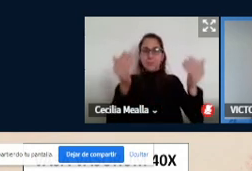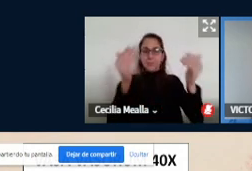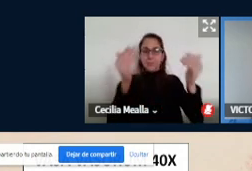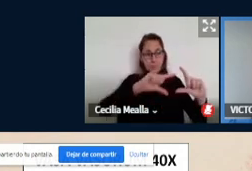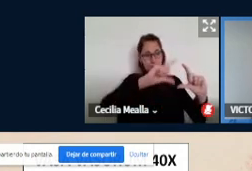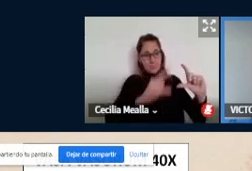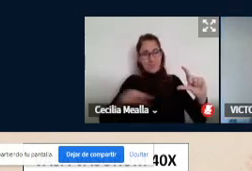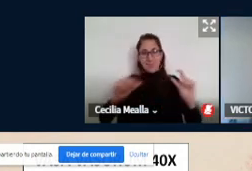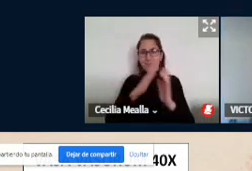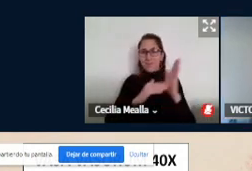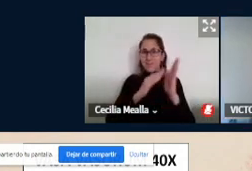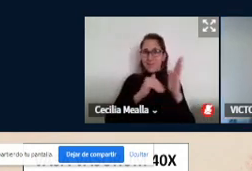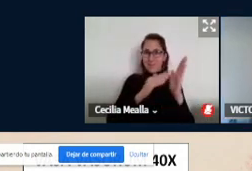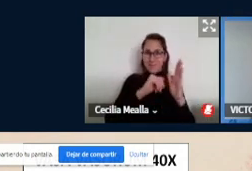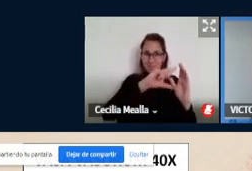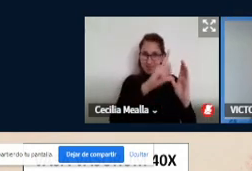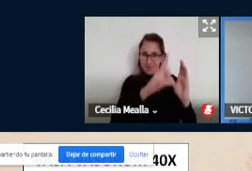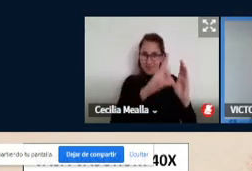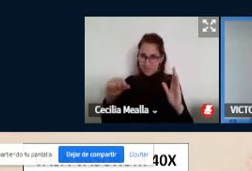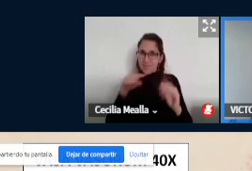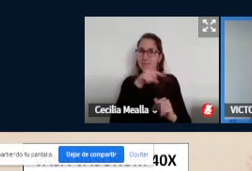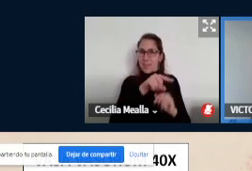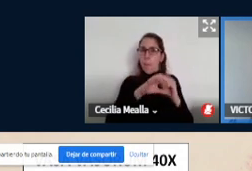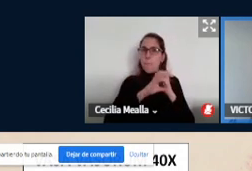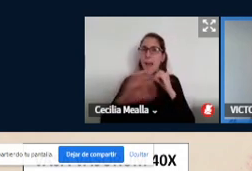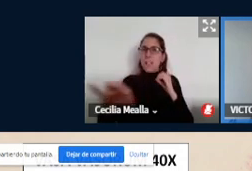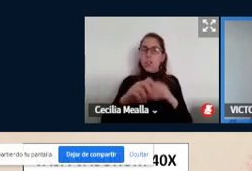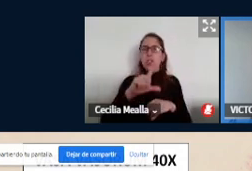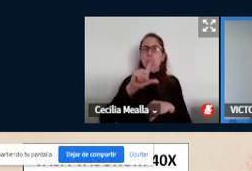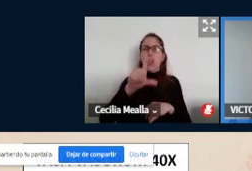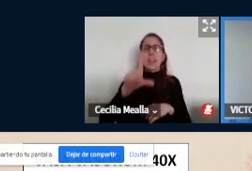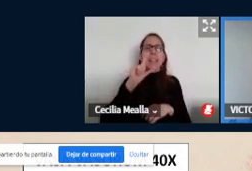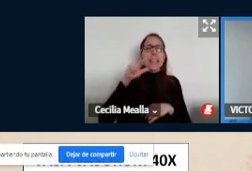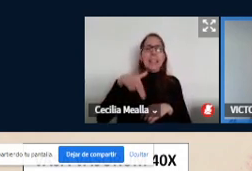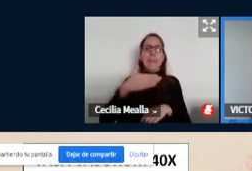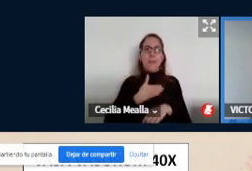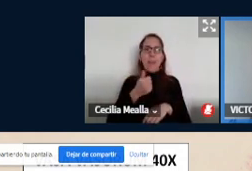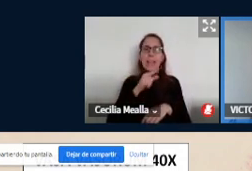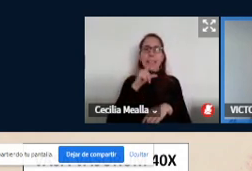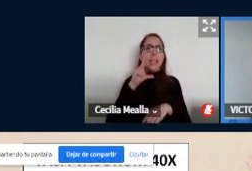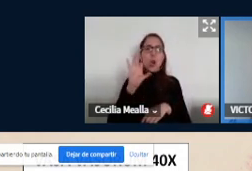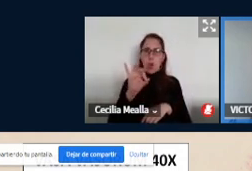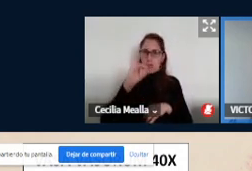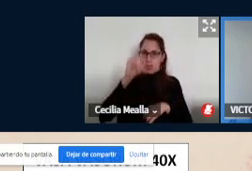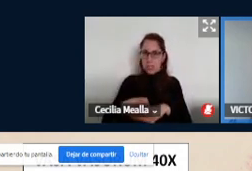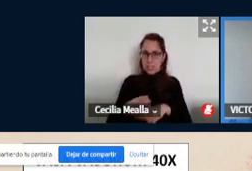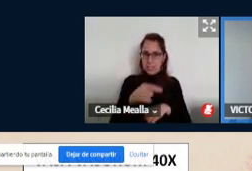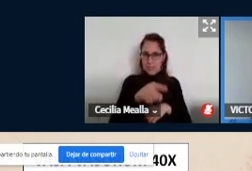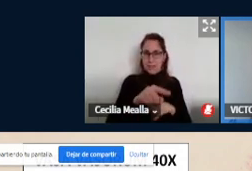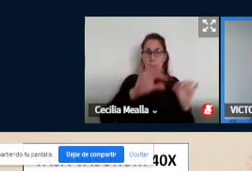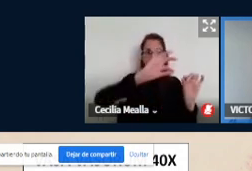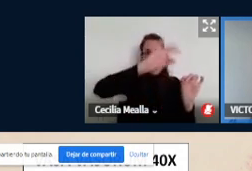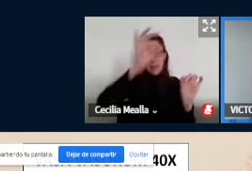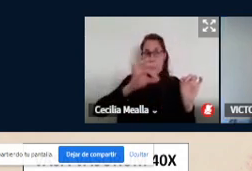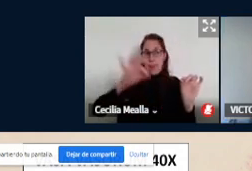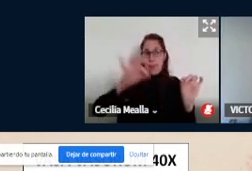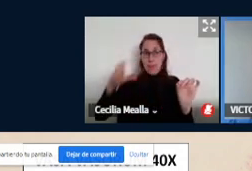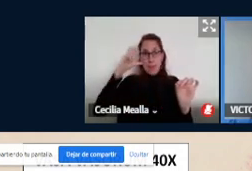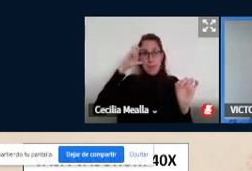es un vaso linfático. ¿Sí? También es una capa de un epitelio